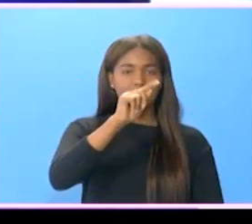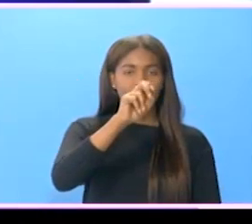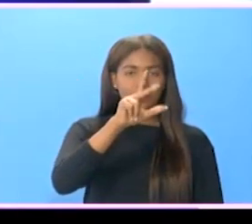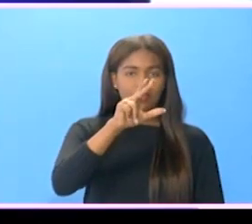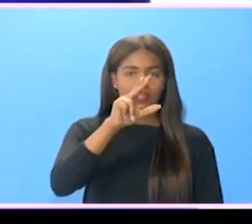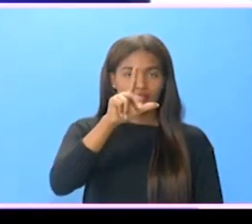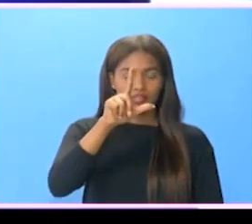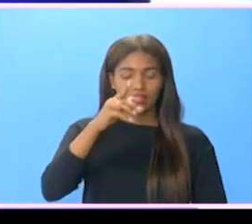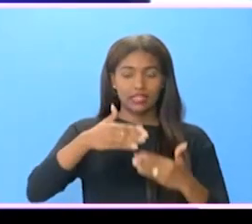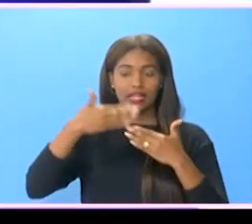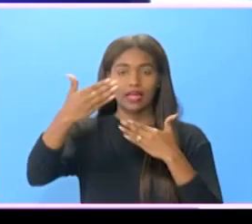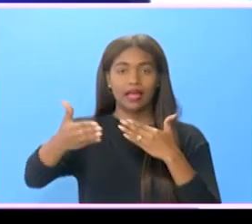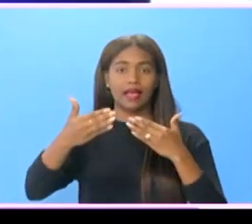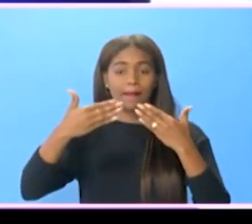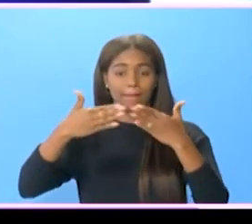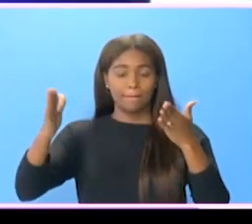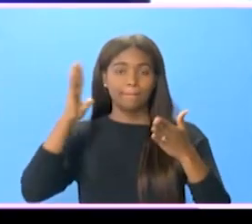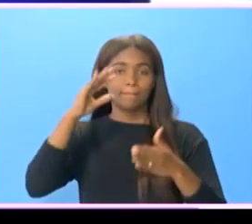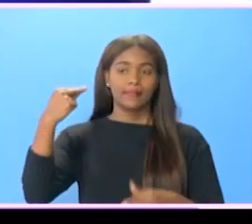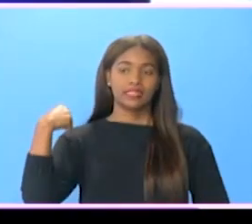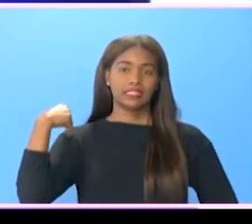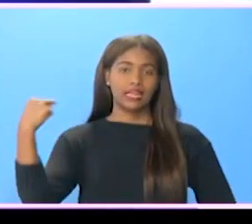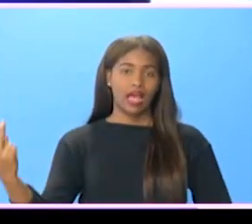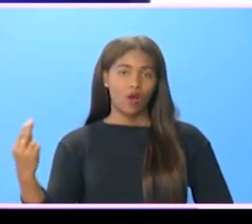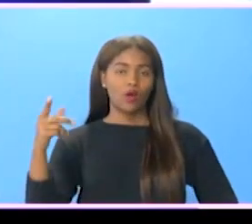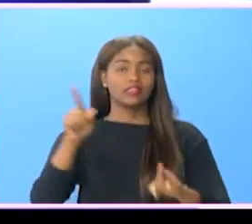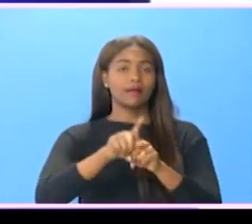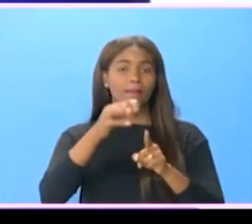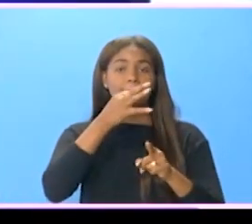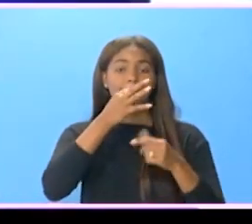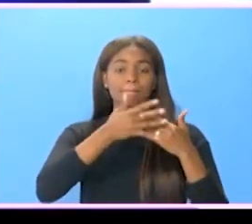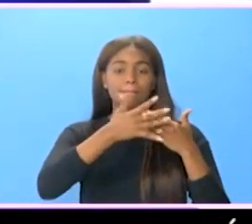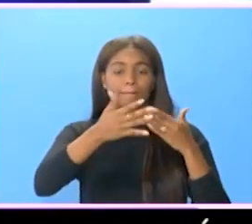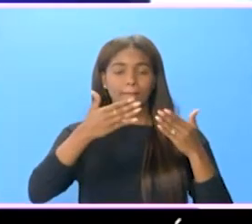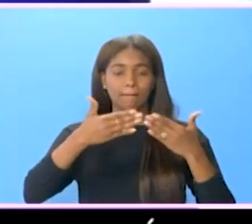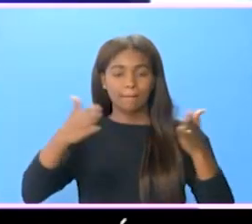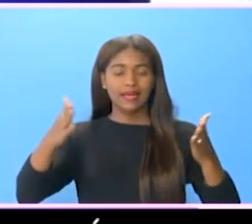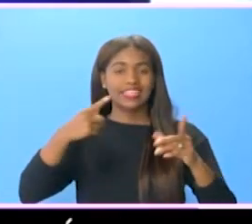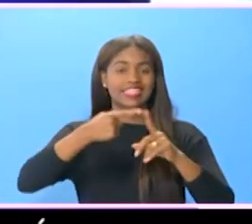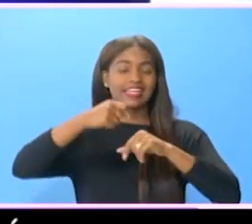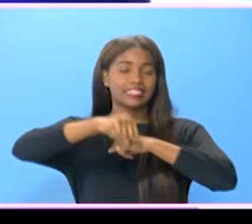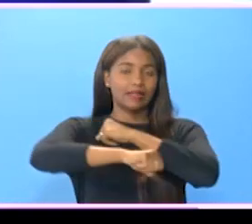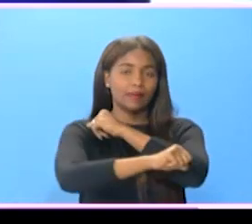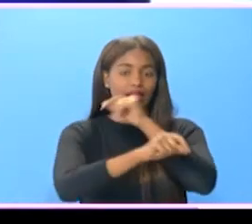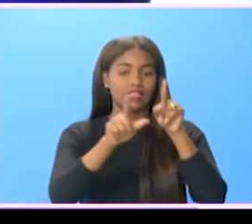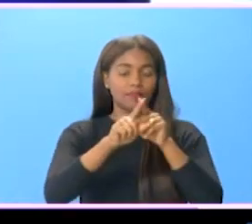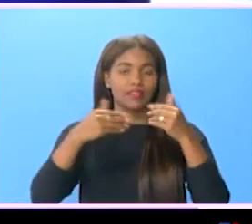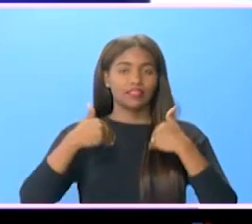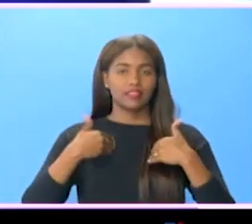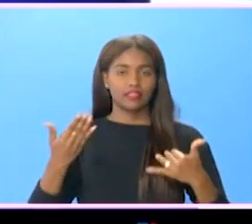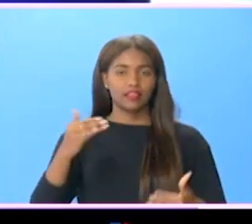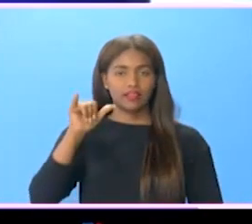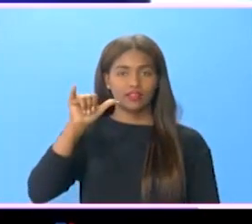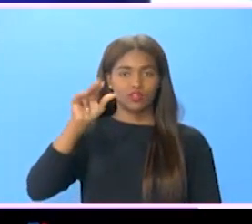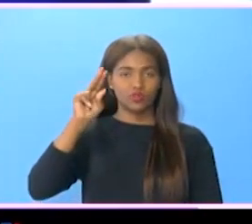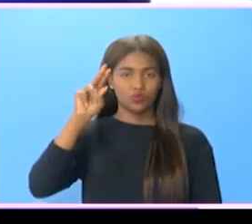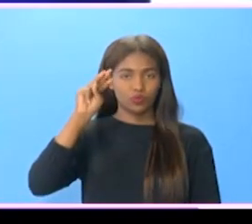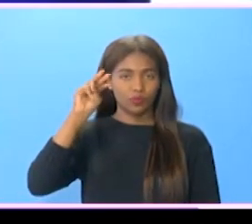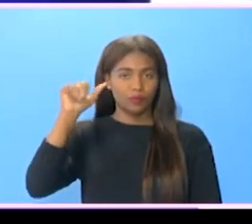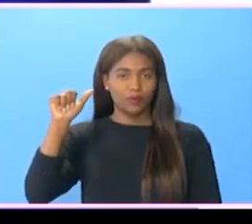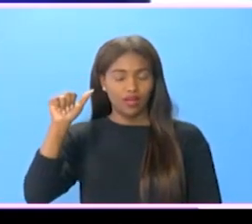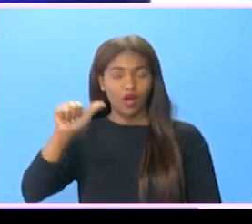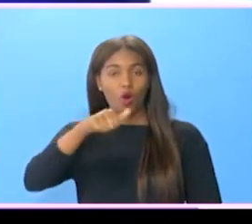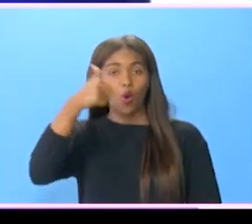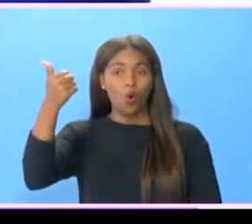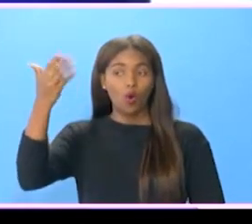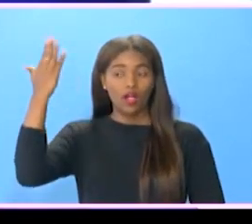abrir Nagua, también vamos a abrir Samaná en este mes. Tenemos acá Yuma, que hacía años. El otro